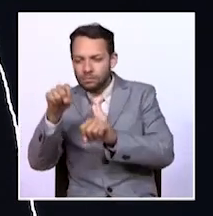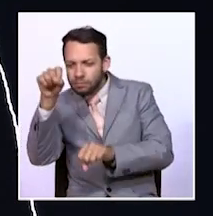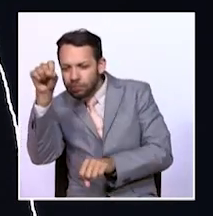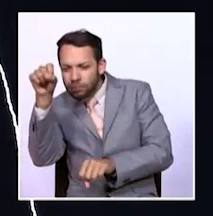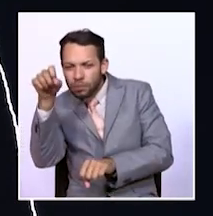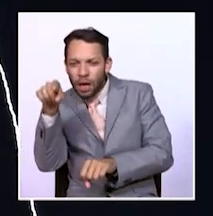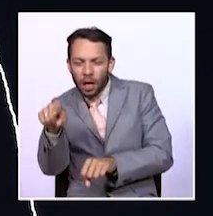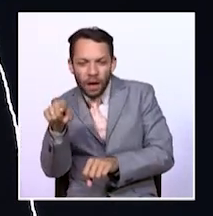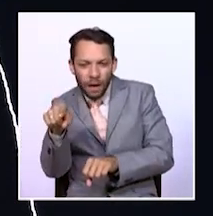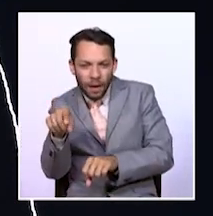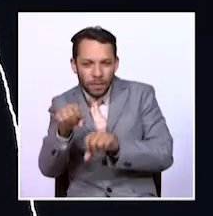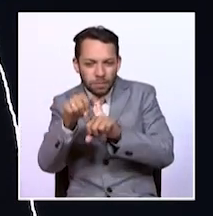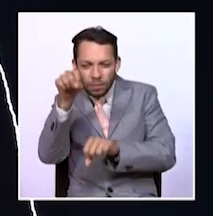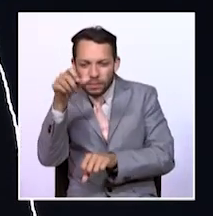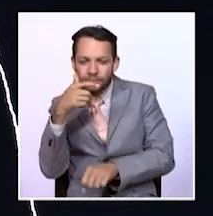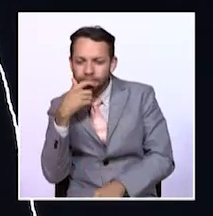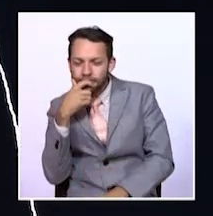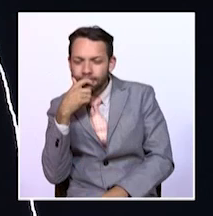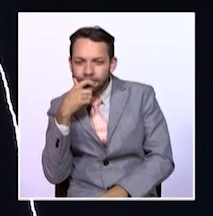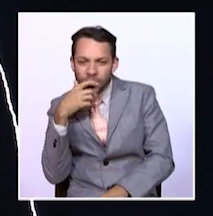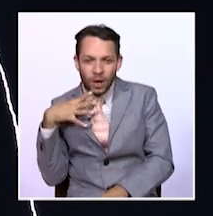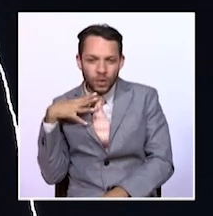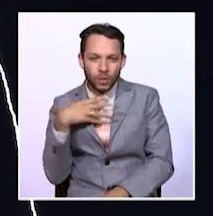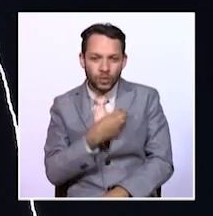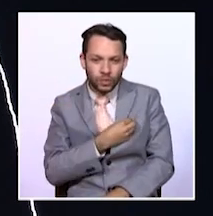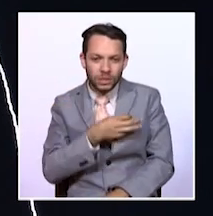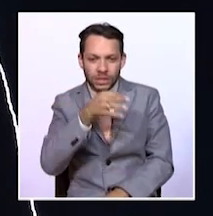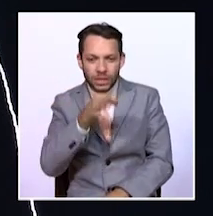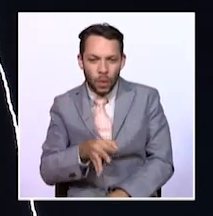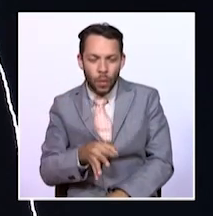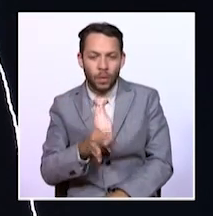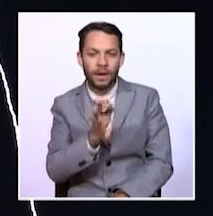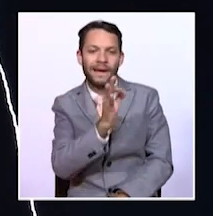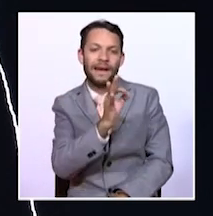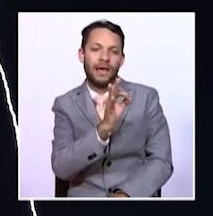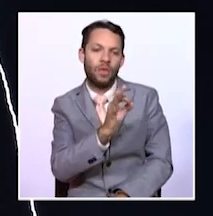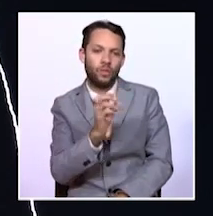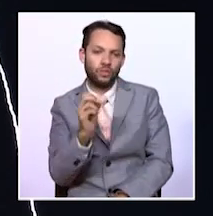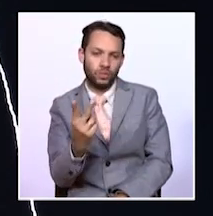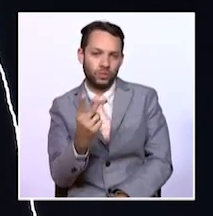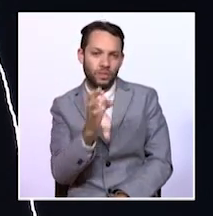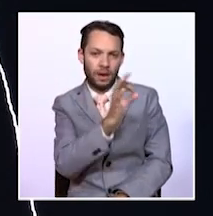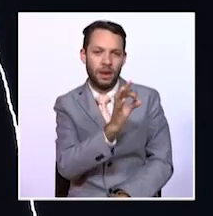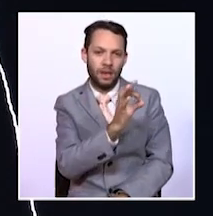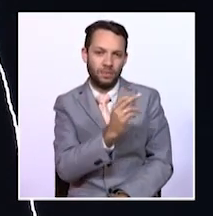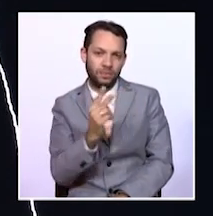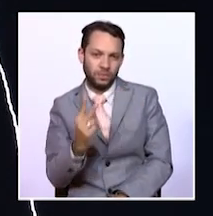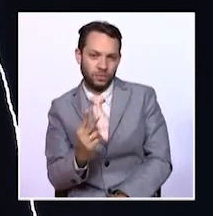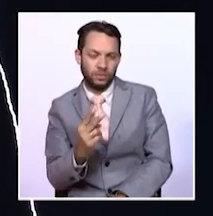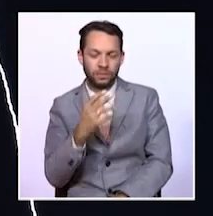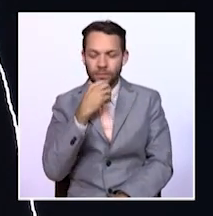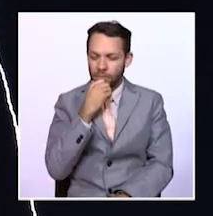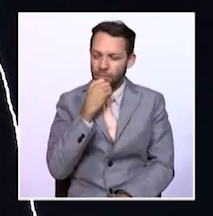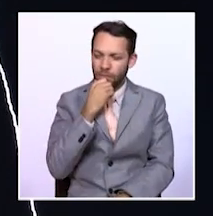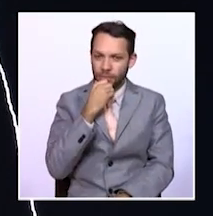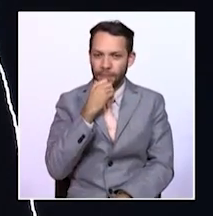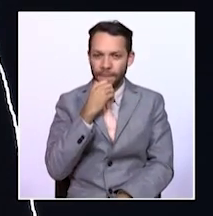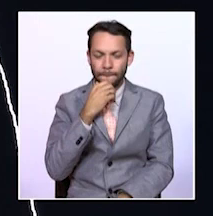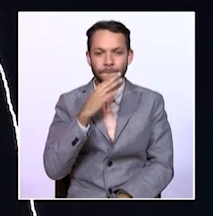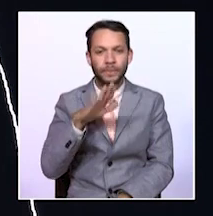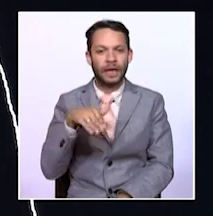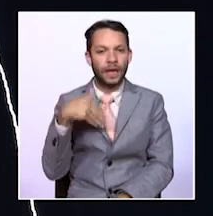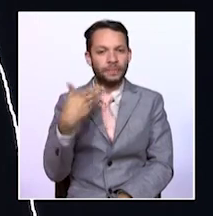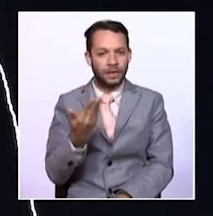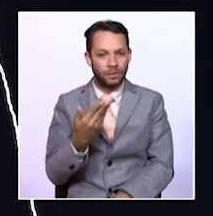de la trama vascular, estamos hablando de un grado 2. Luego pasamos a ver la parte de